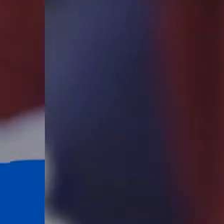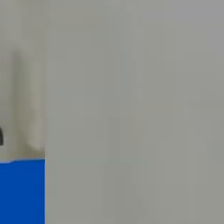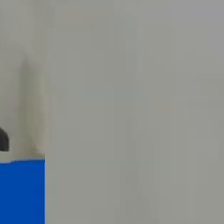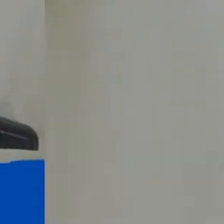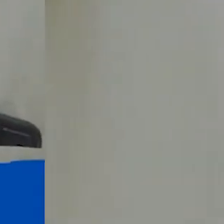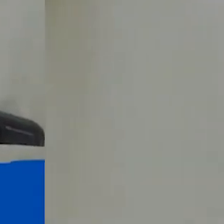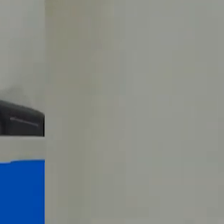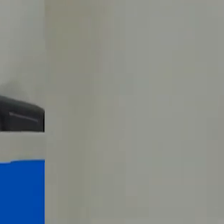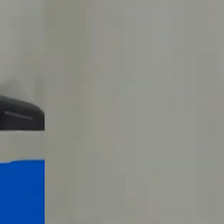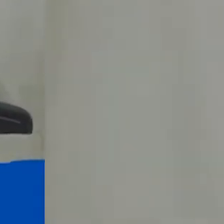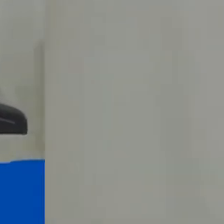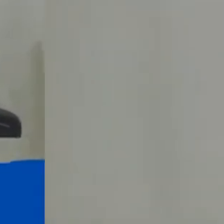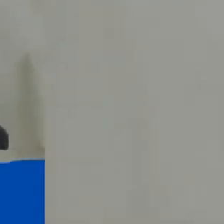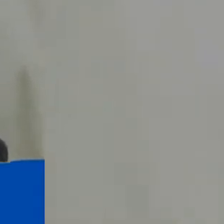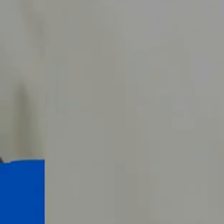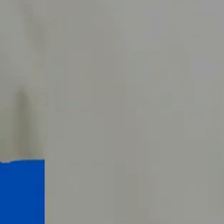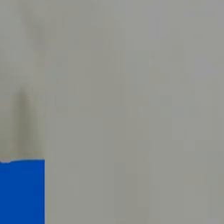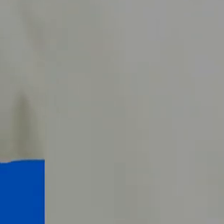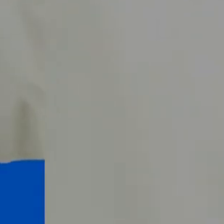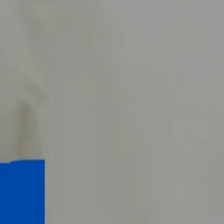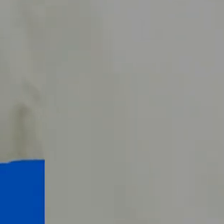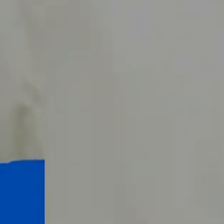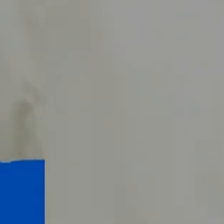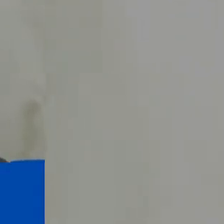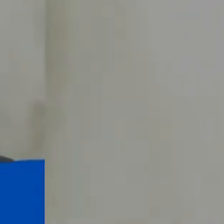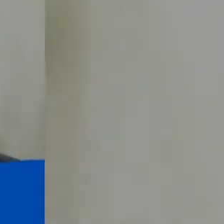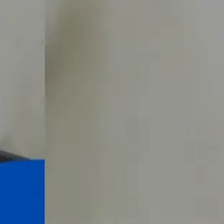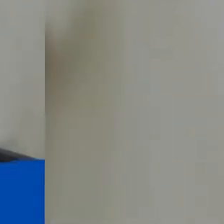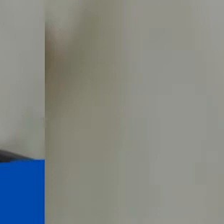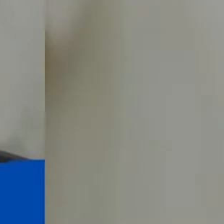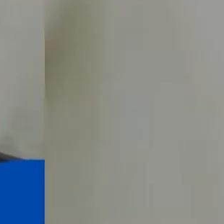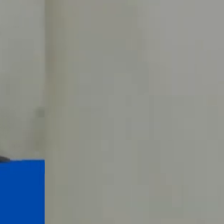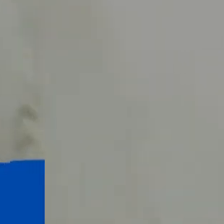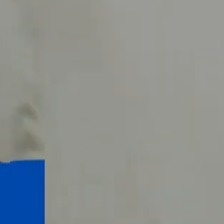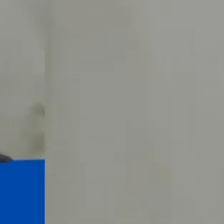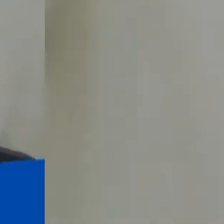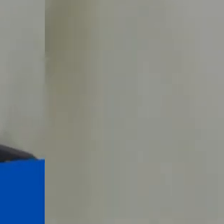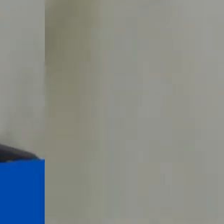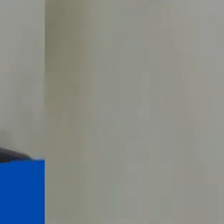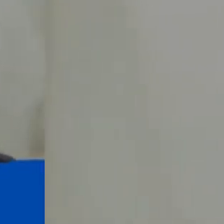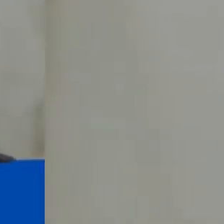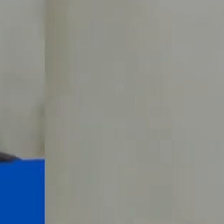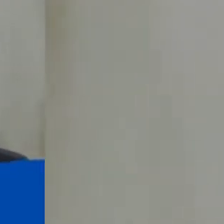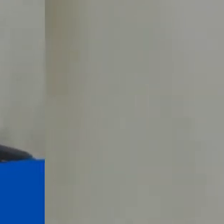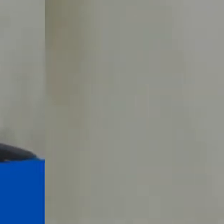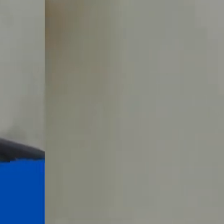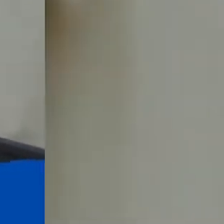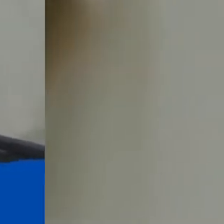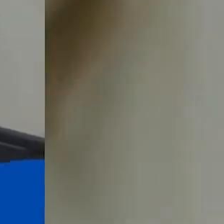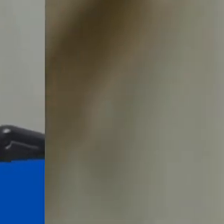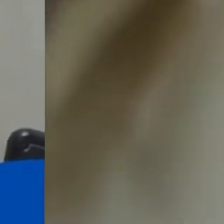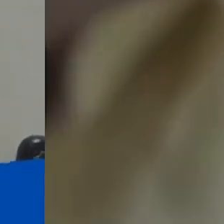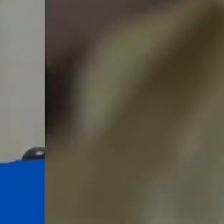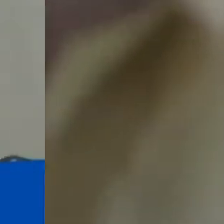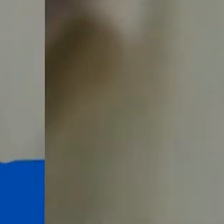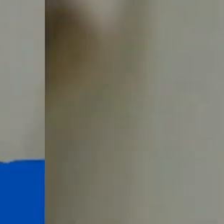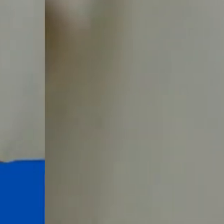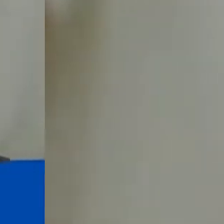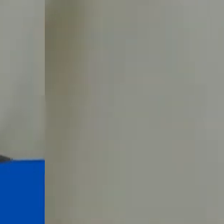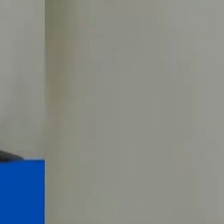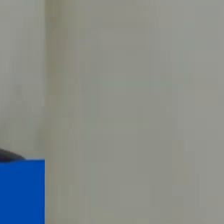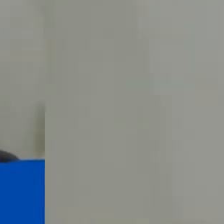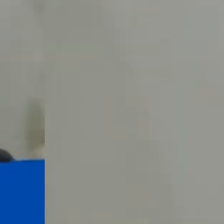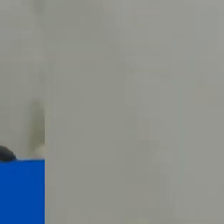con el propósito de ampliar la capacidad de respuesta a las inquietudes de la población sobre el hobbit 19